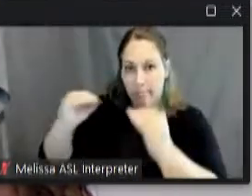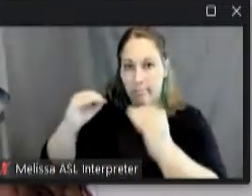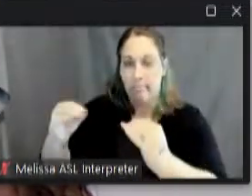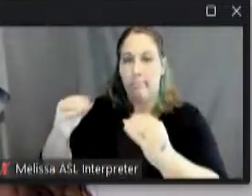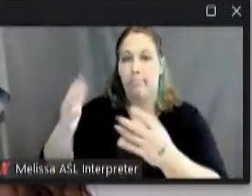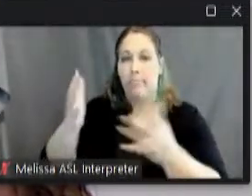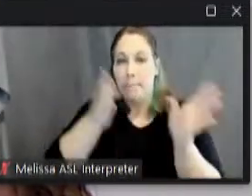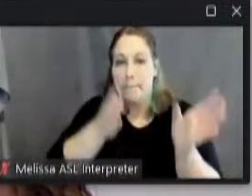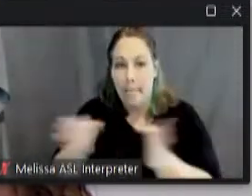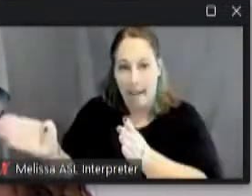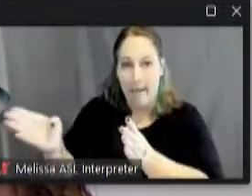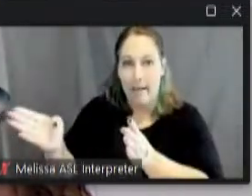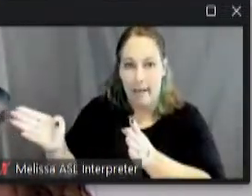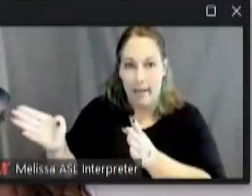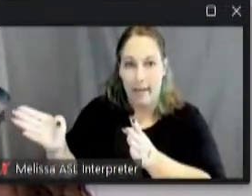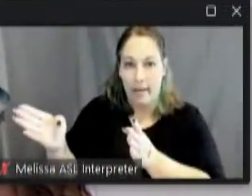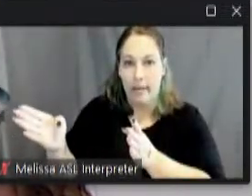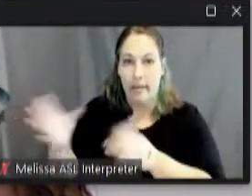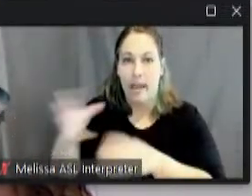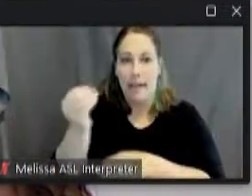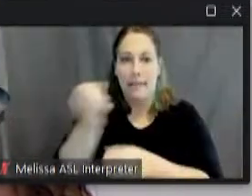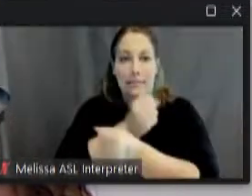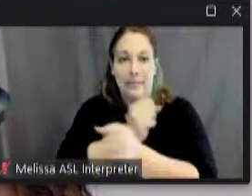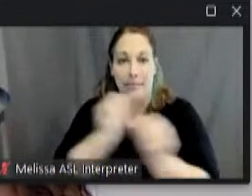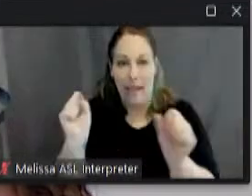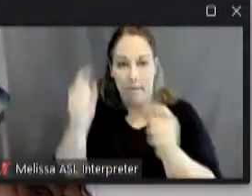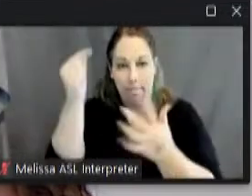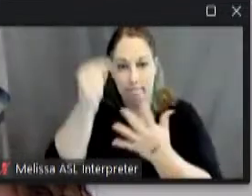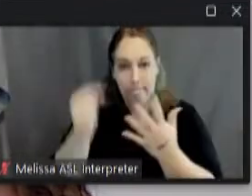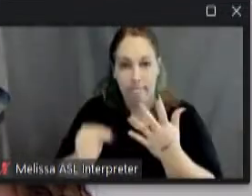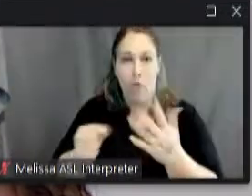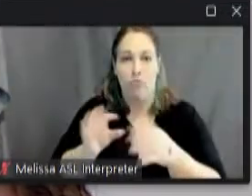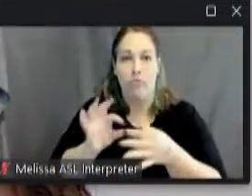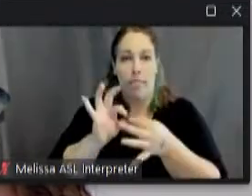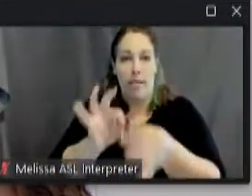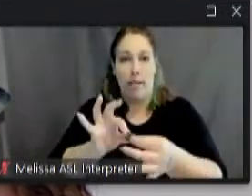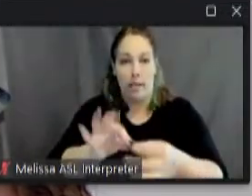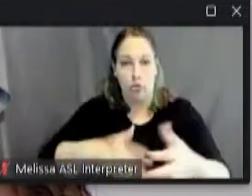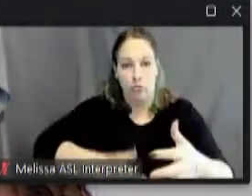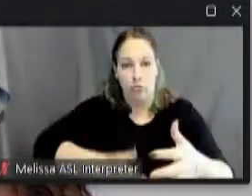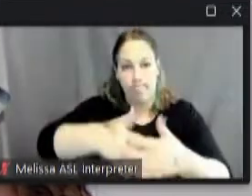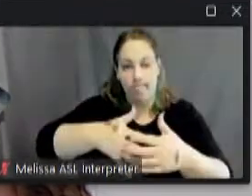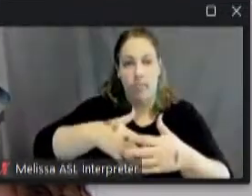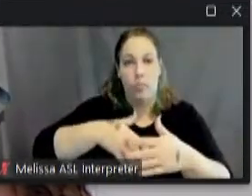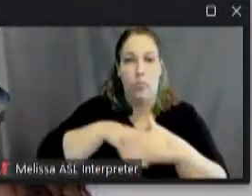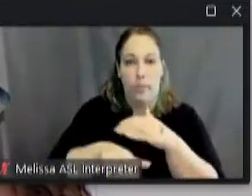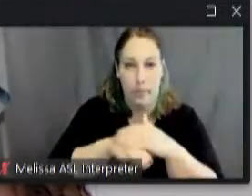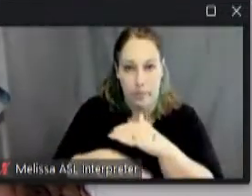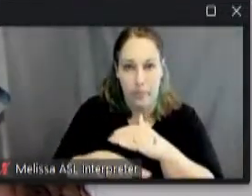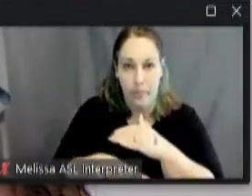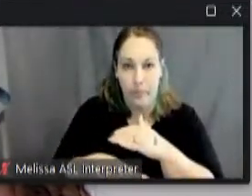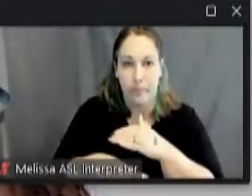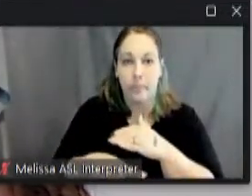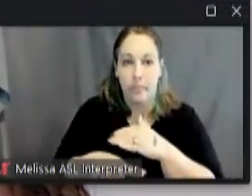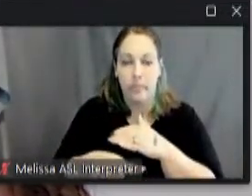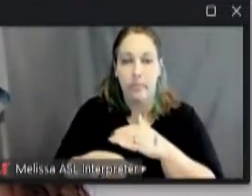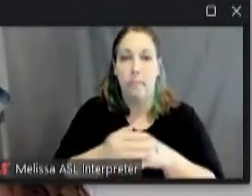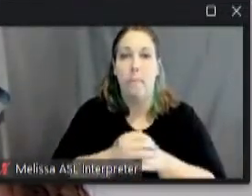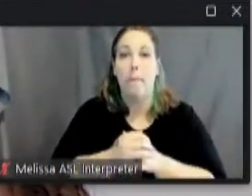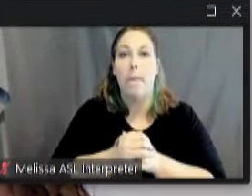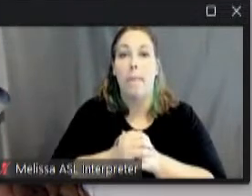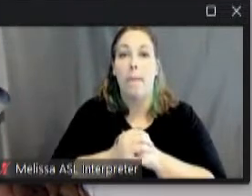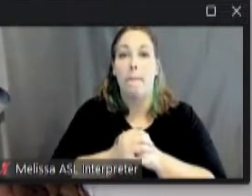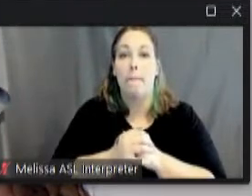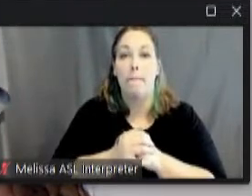importante información derivada del diagnóstico situacional de la salud y derechos sexuales y reproductivos de las mujeres